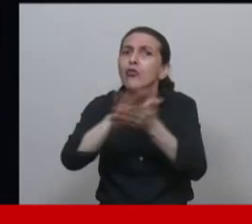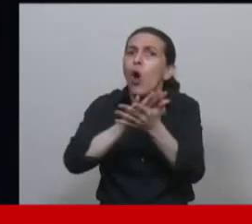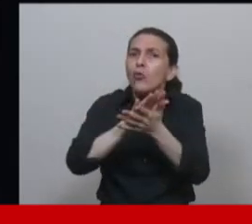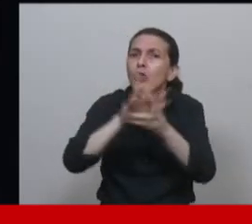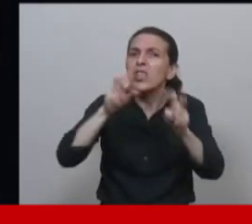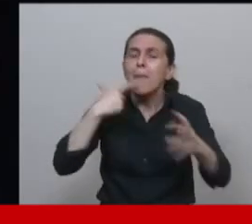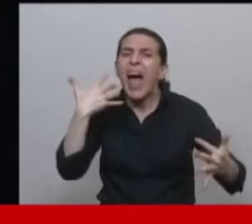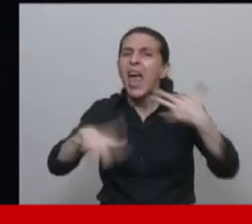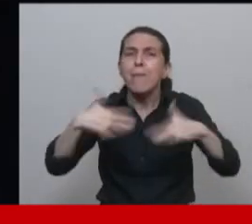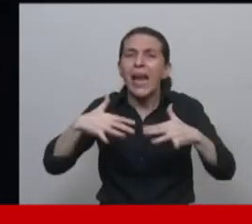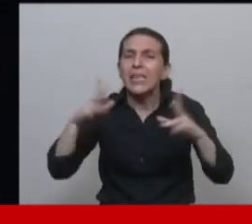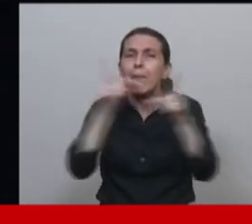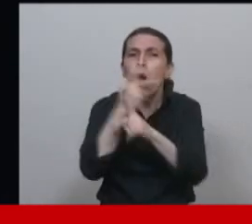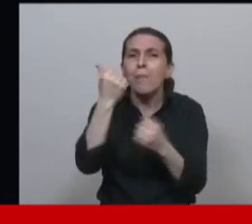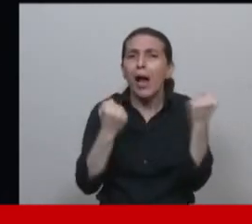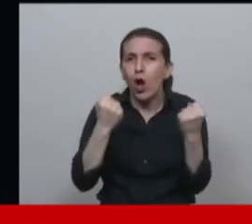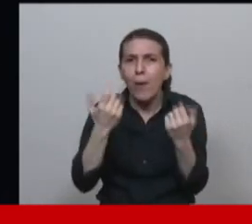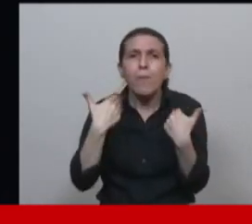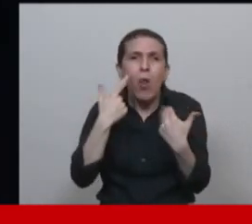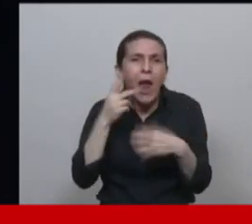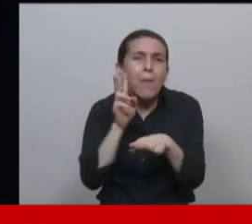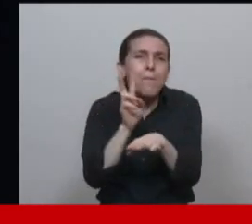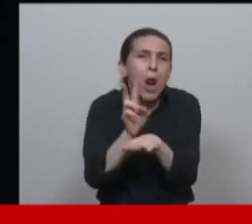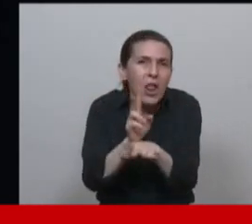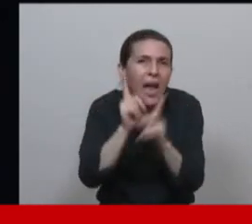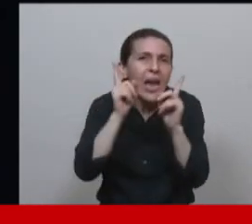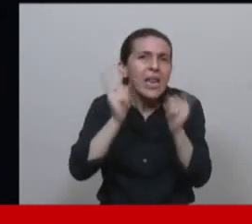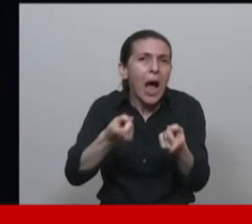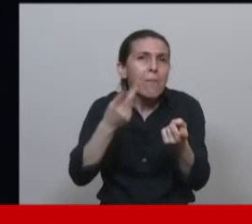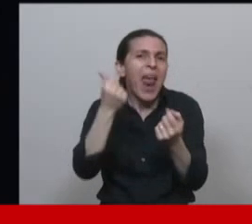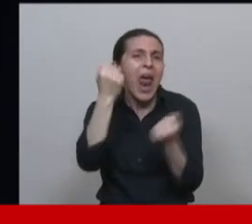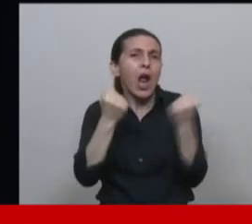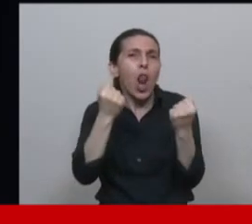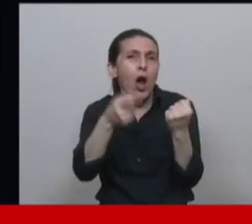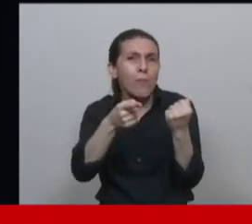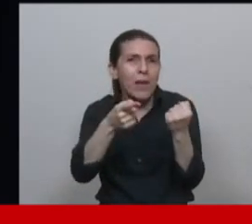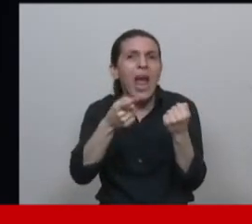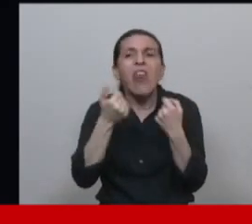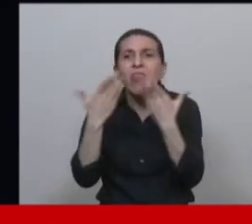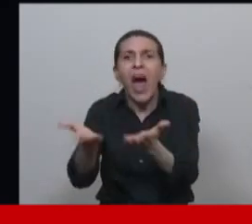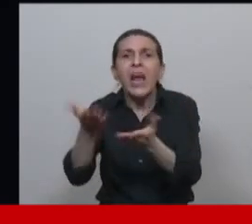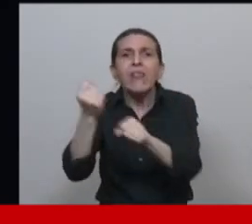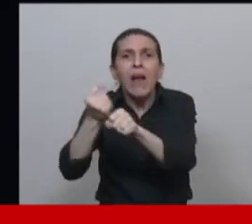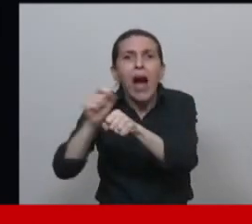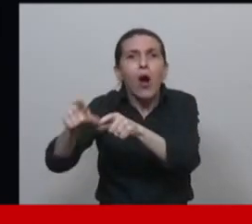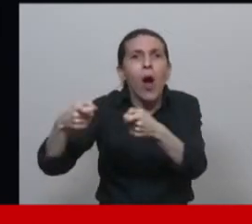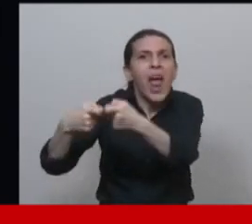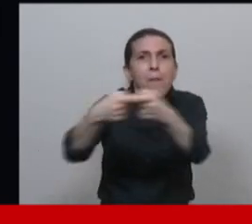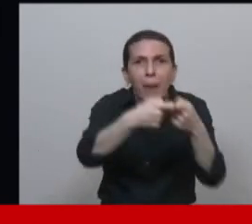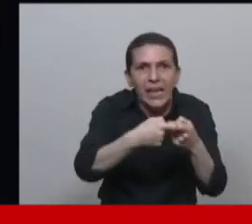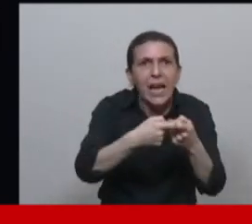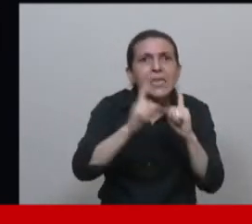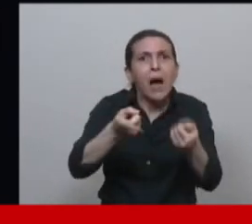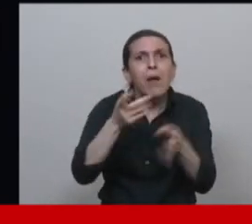viviendo, pudiendo proteger el saber hacer de la economía, el trabajo, a las empresas, pudiendo